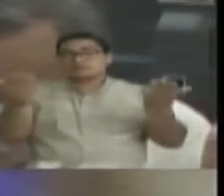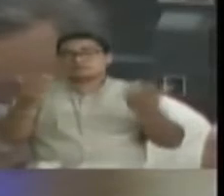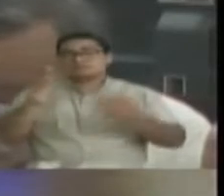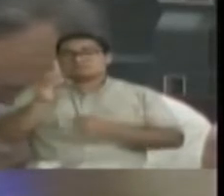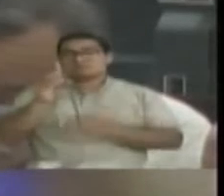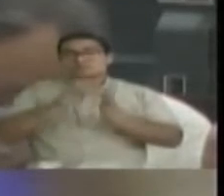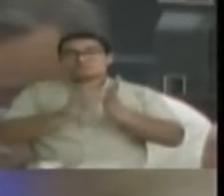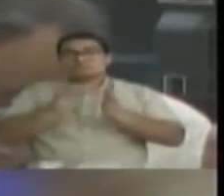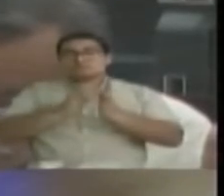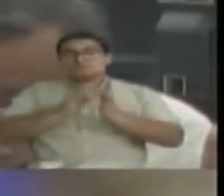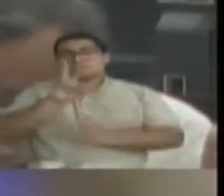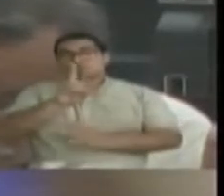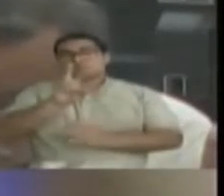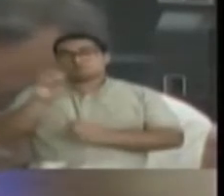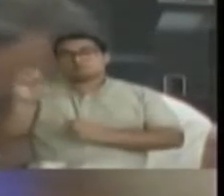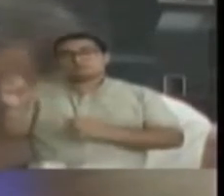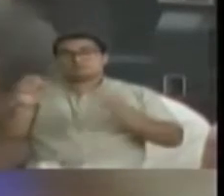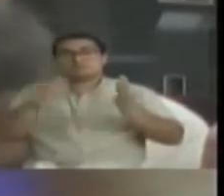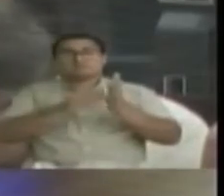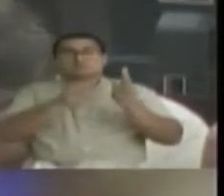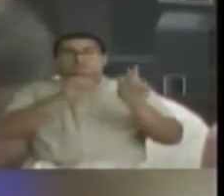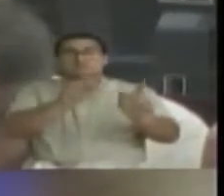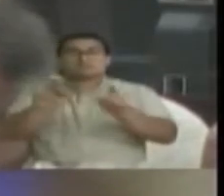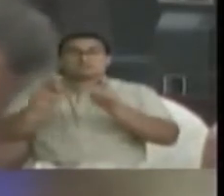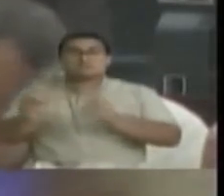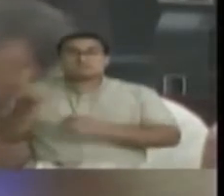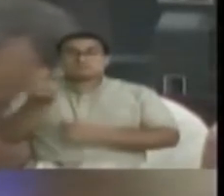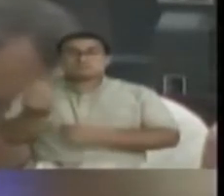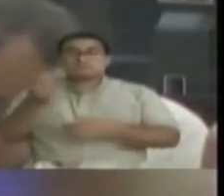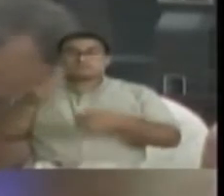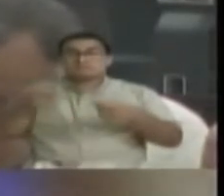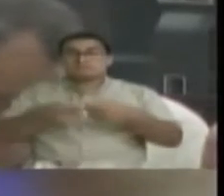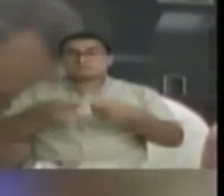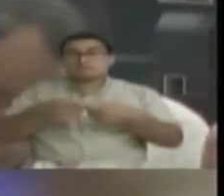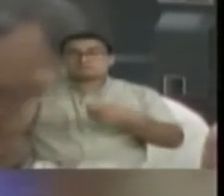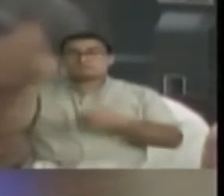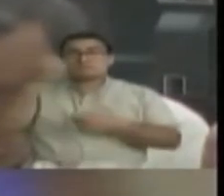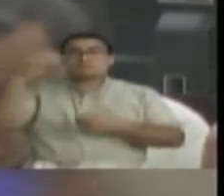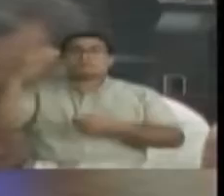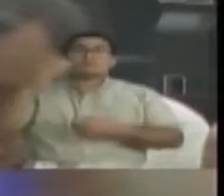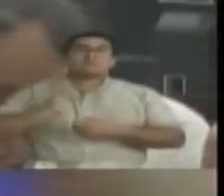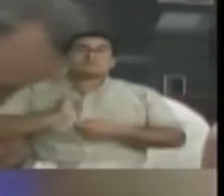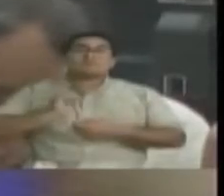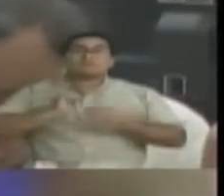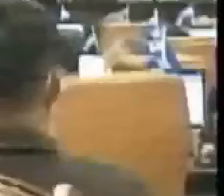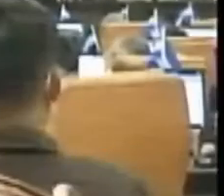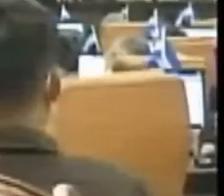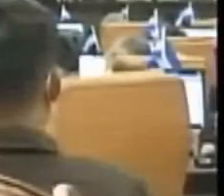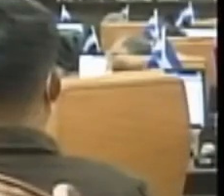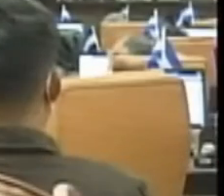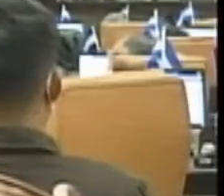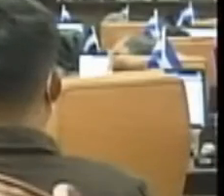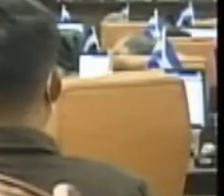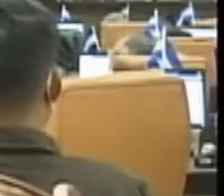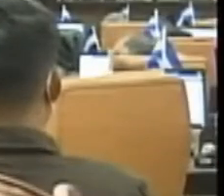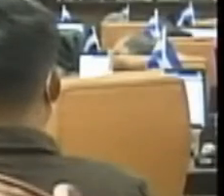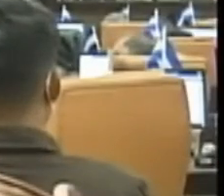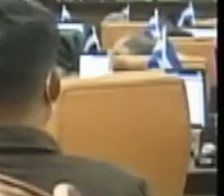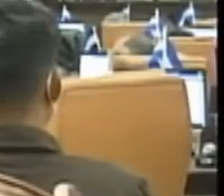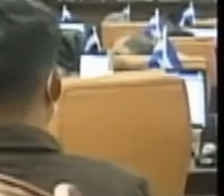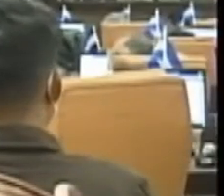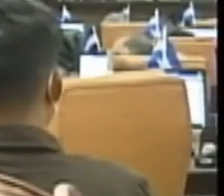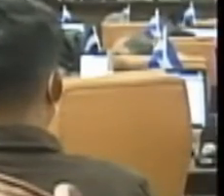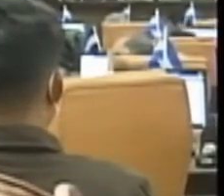de 1.200.000 usuarios de energía eléctrica que tiene actualmente nuestro país. Se espera que esta